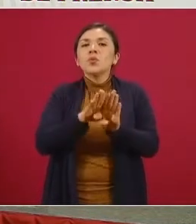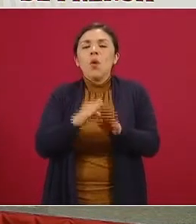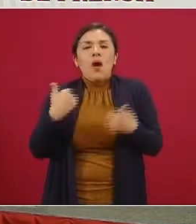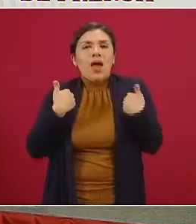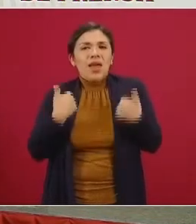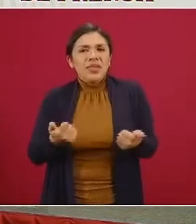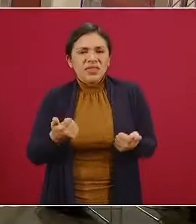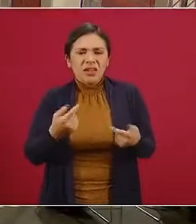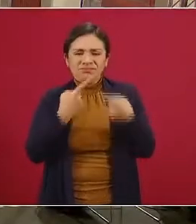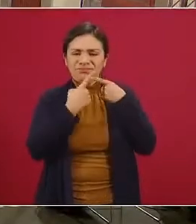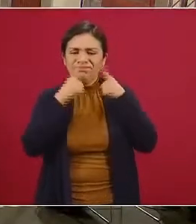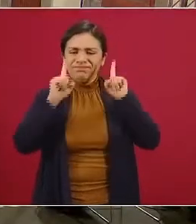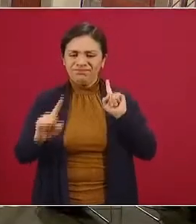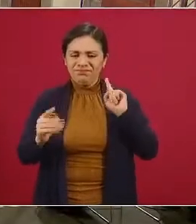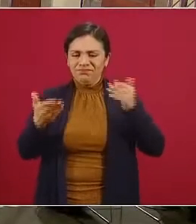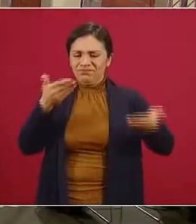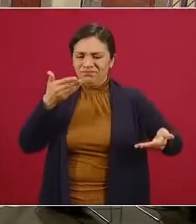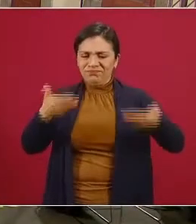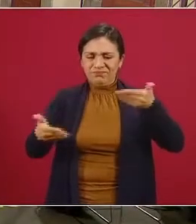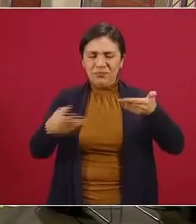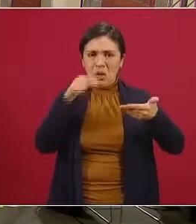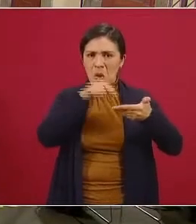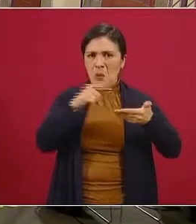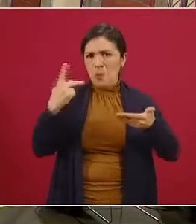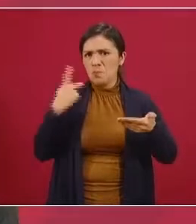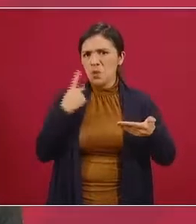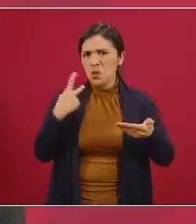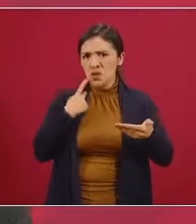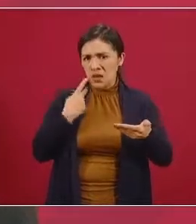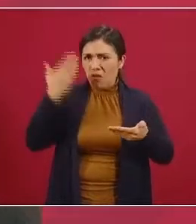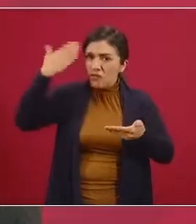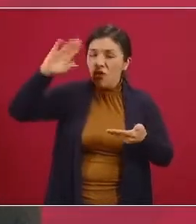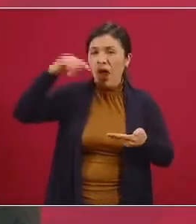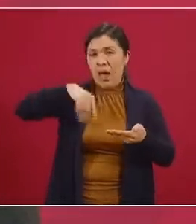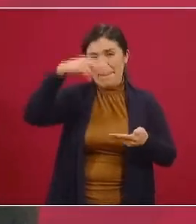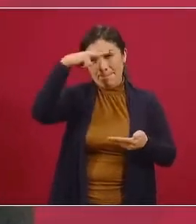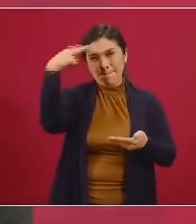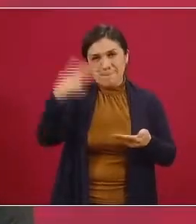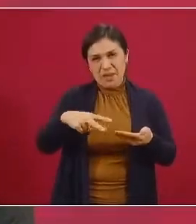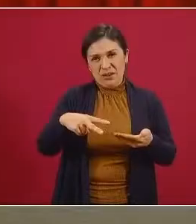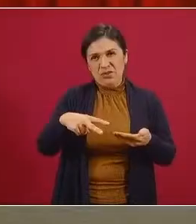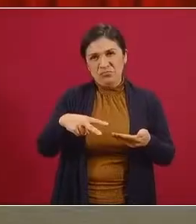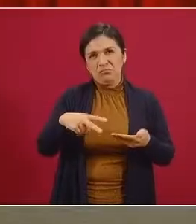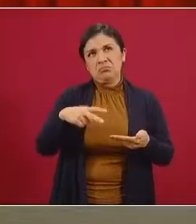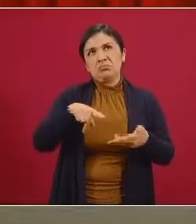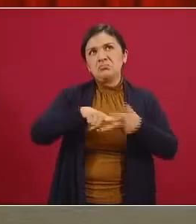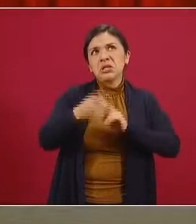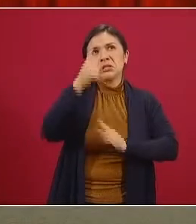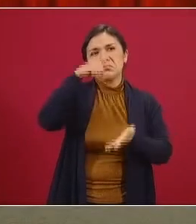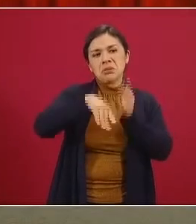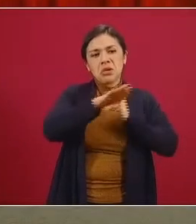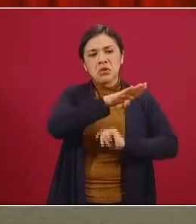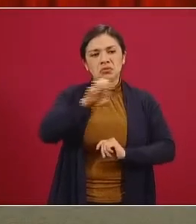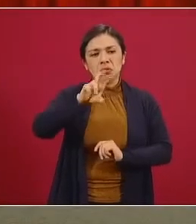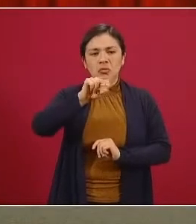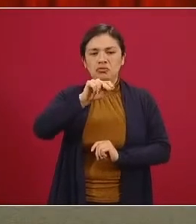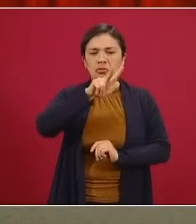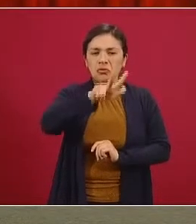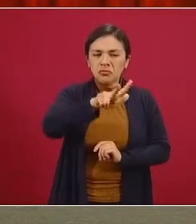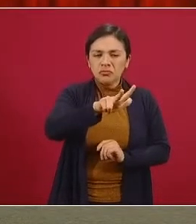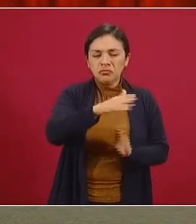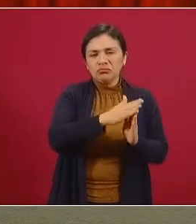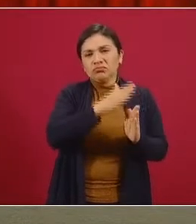contraste entre esa política que estuvo en México, gruesamente desde